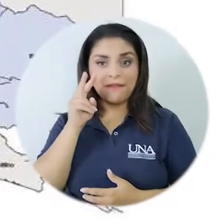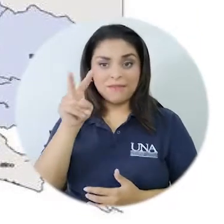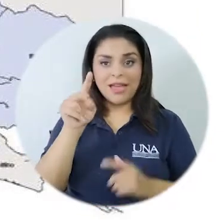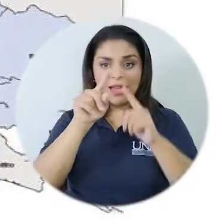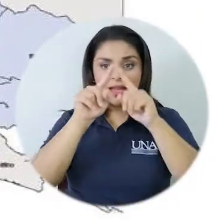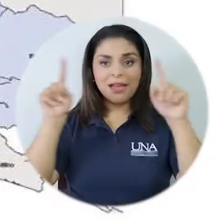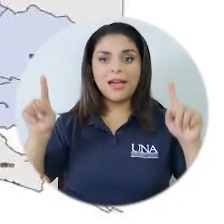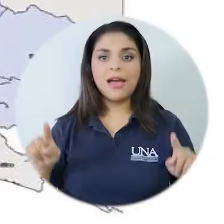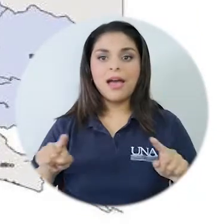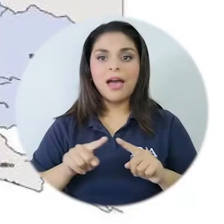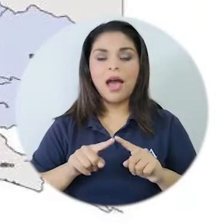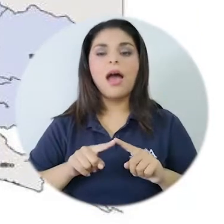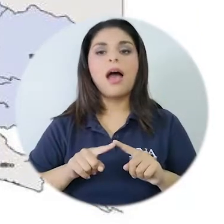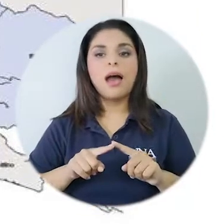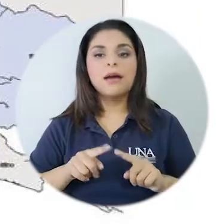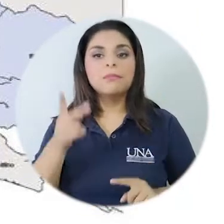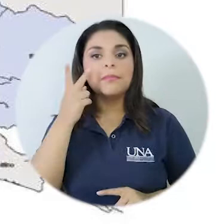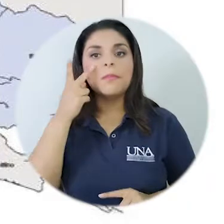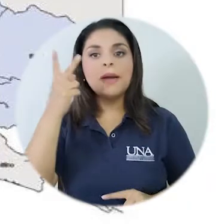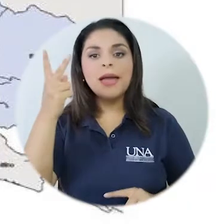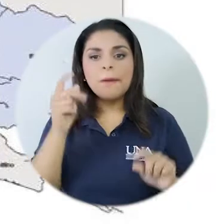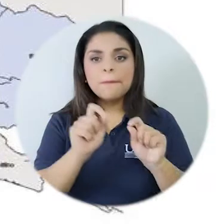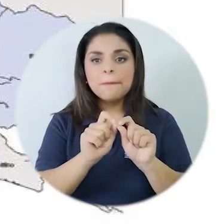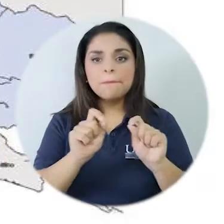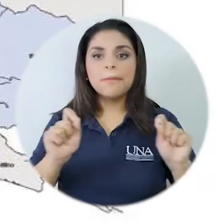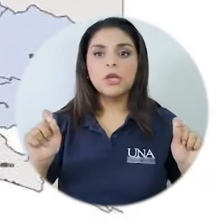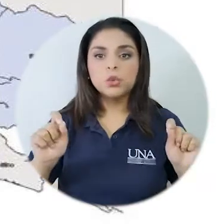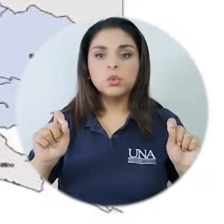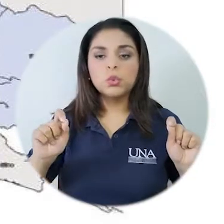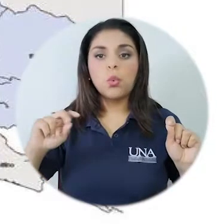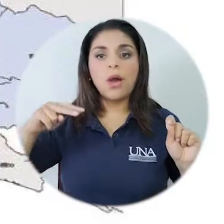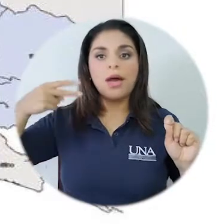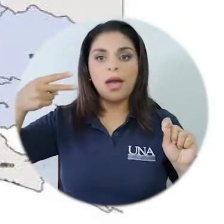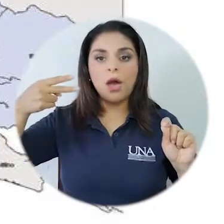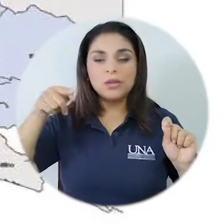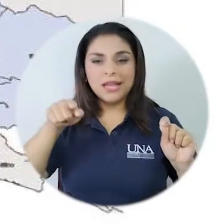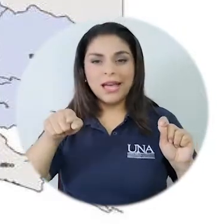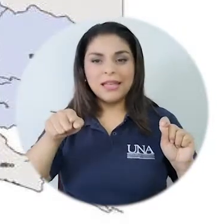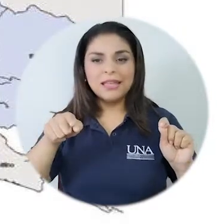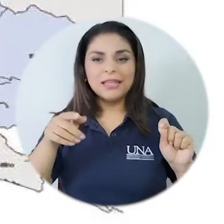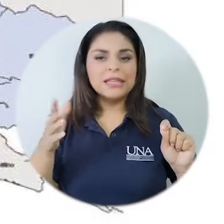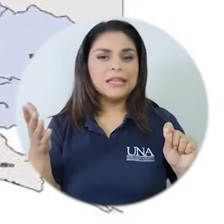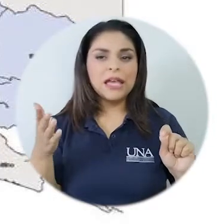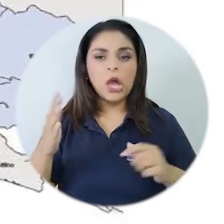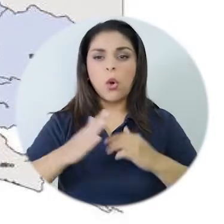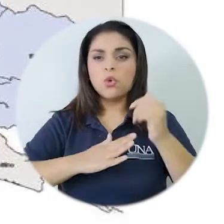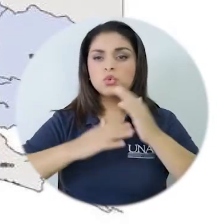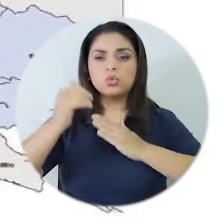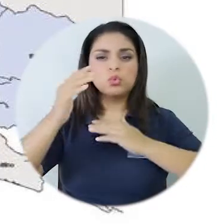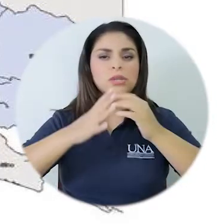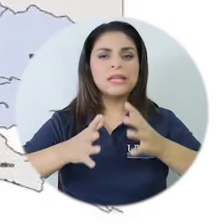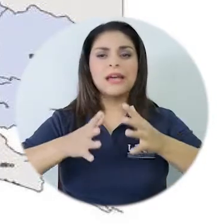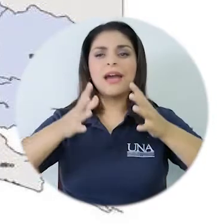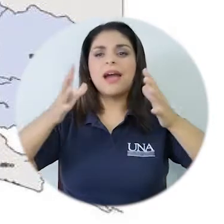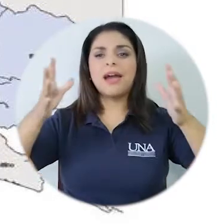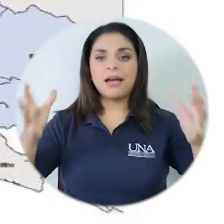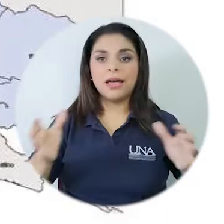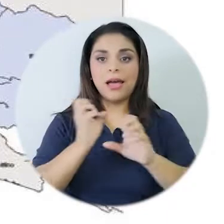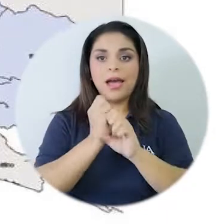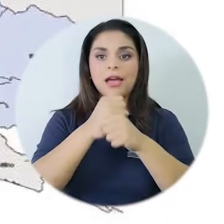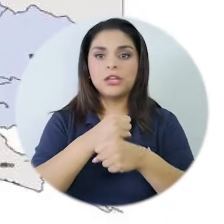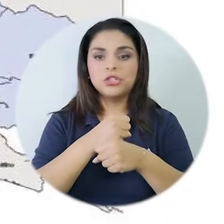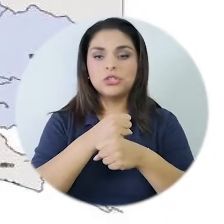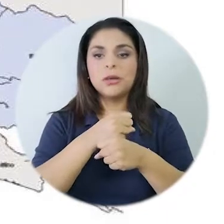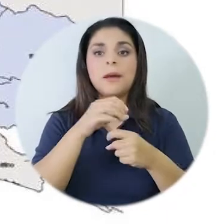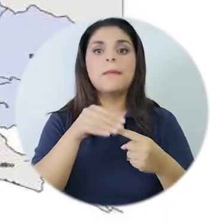esta figura, observa que estos metros cuadrados en las construcciones más grandes que se han generado han